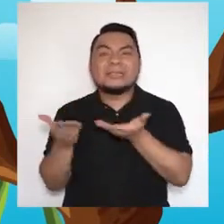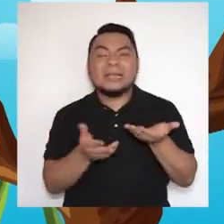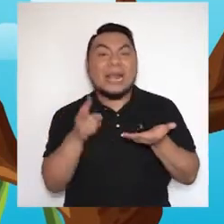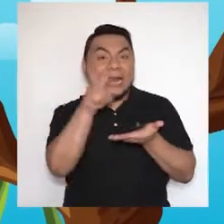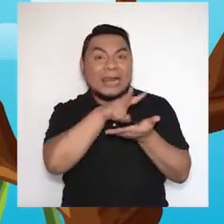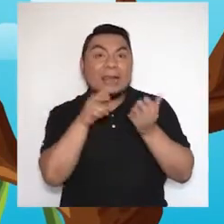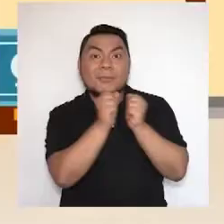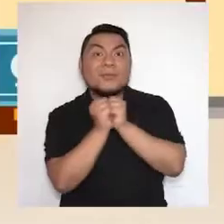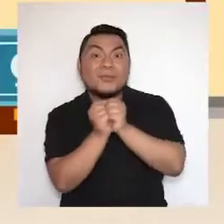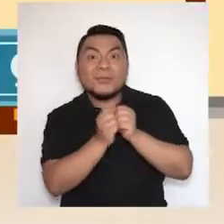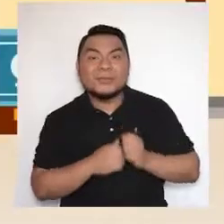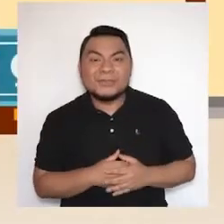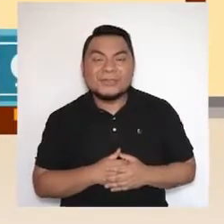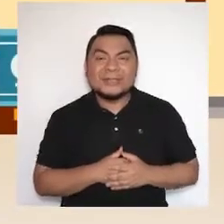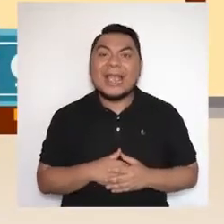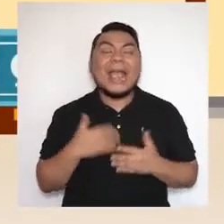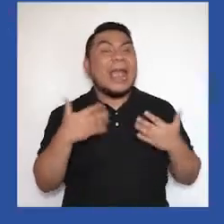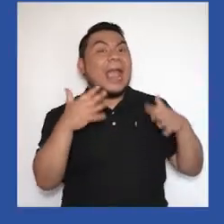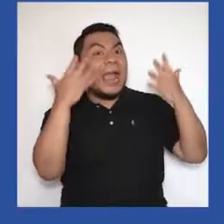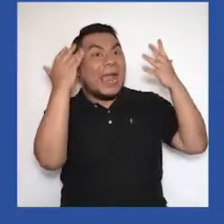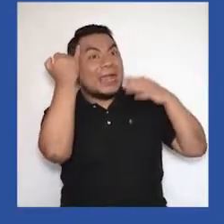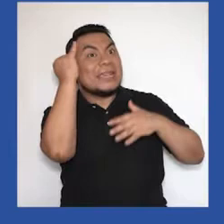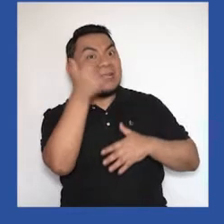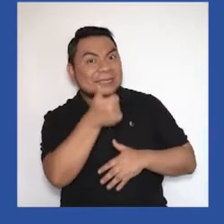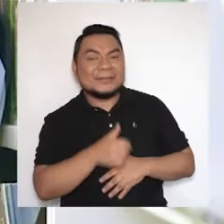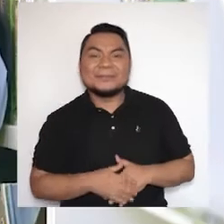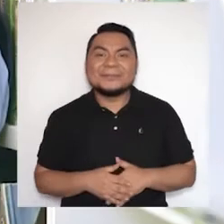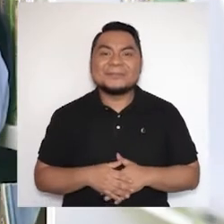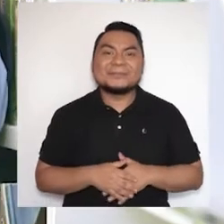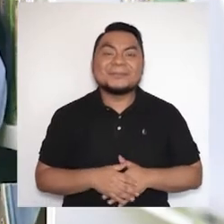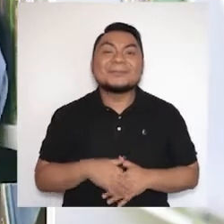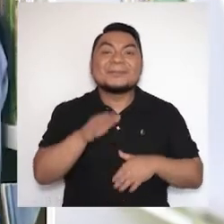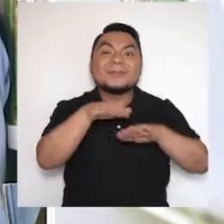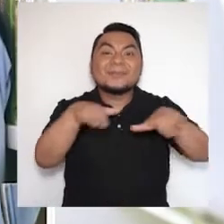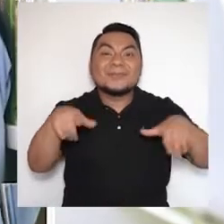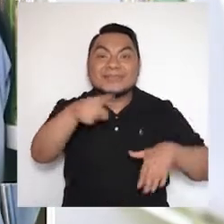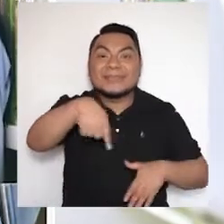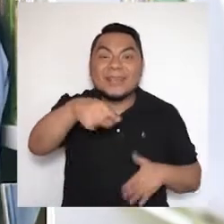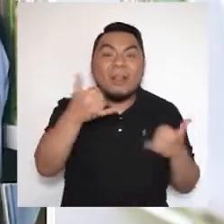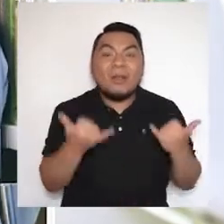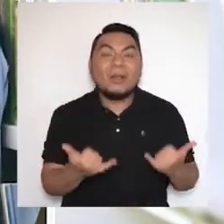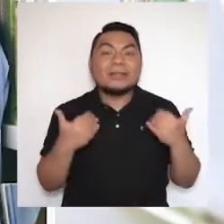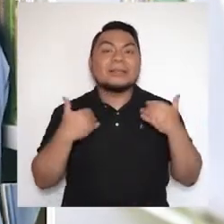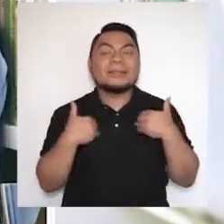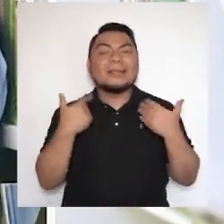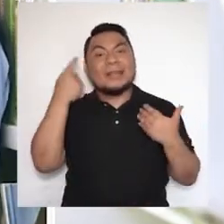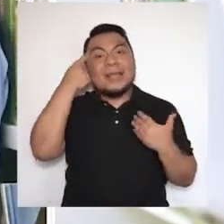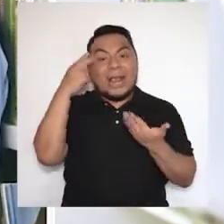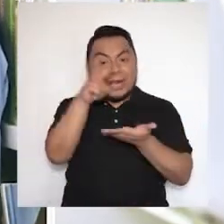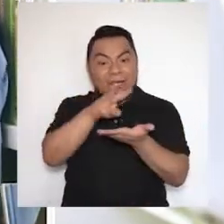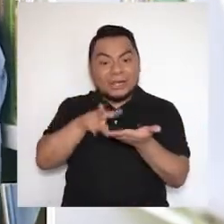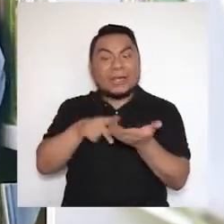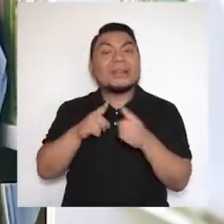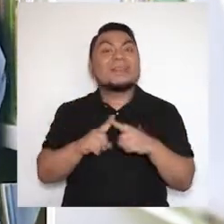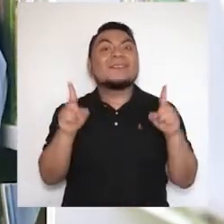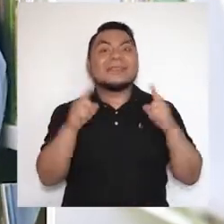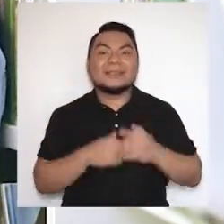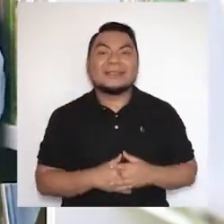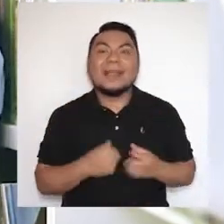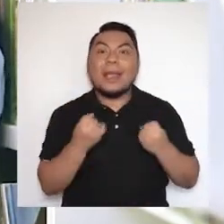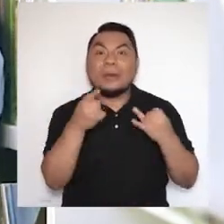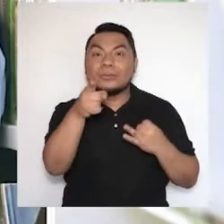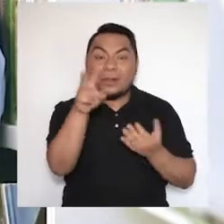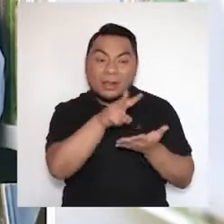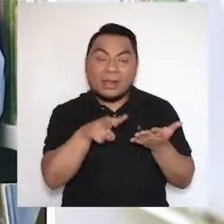Leemos Juntos? ¡Qué gran idea! Niñas y niños, hoy día tendremos un tipo de lectura diferente. ¿Alguna